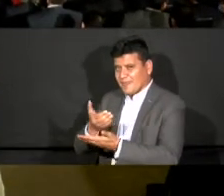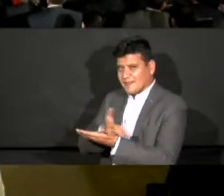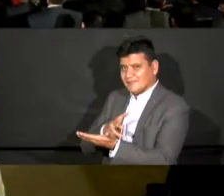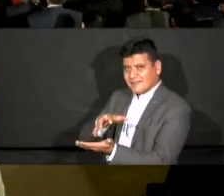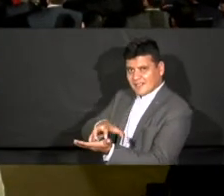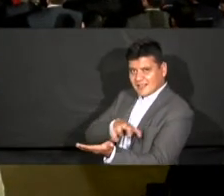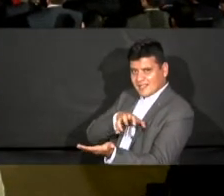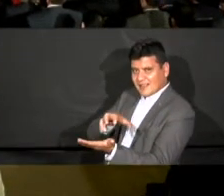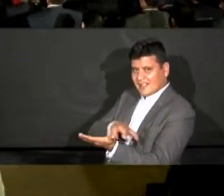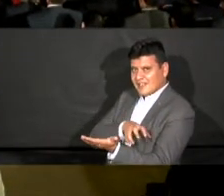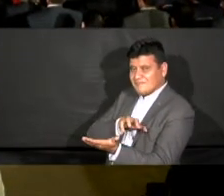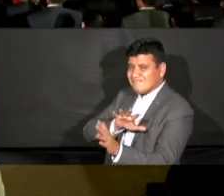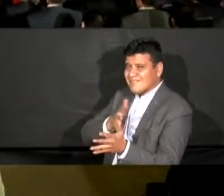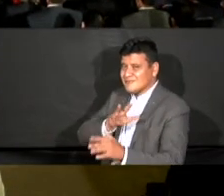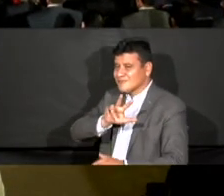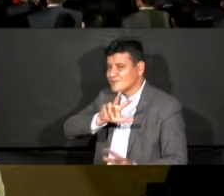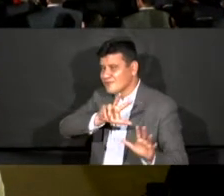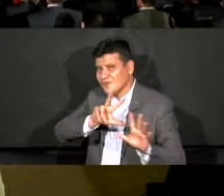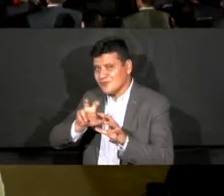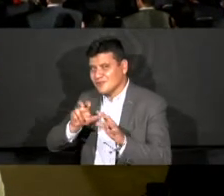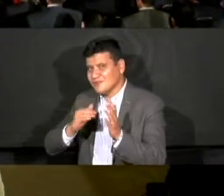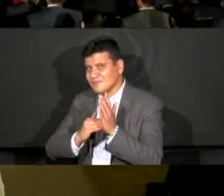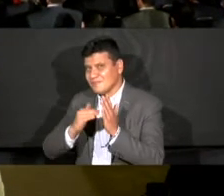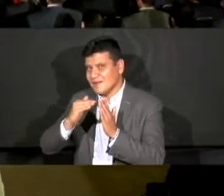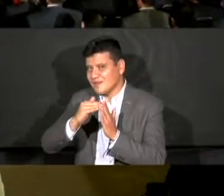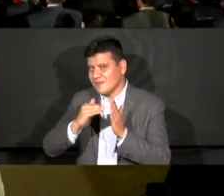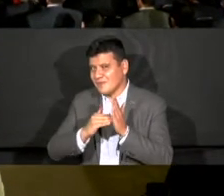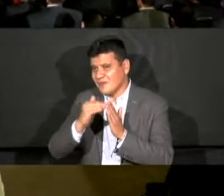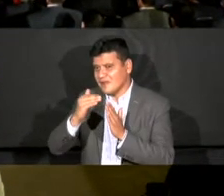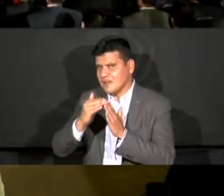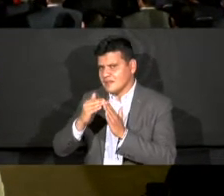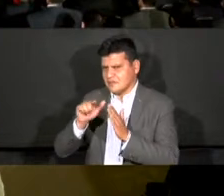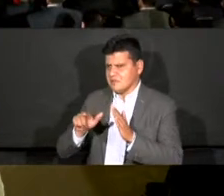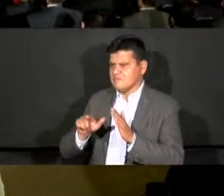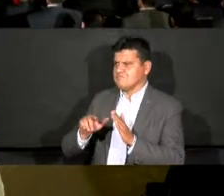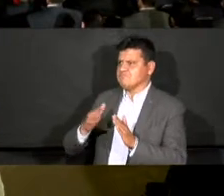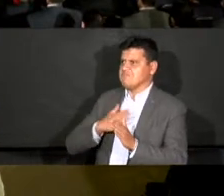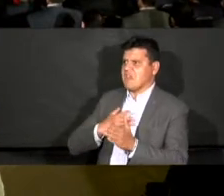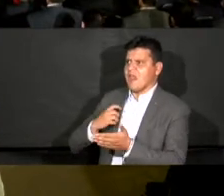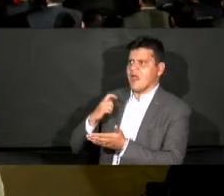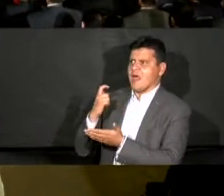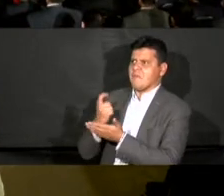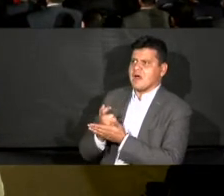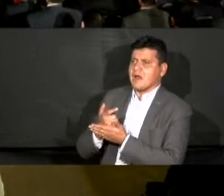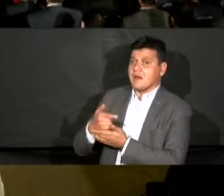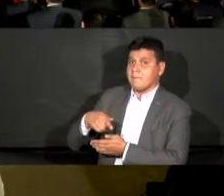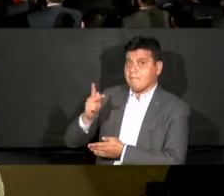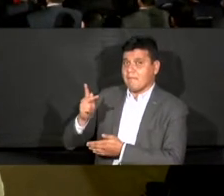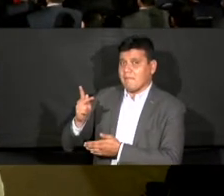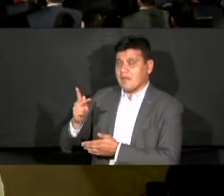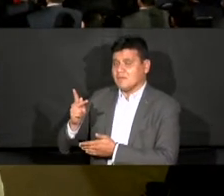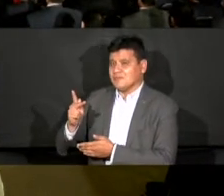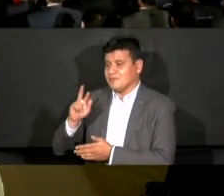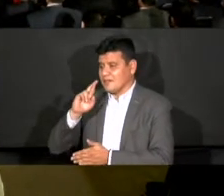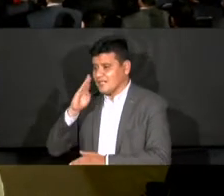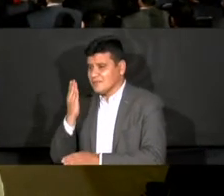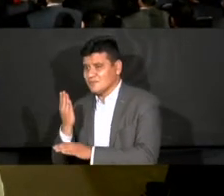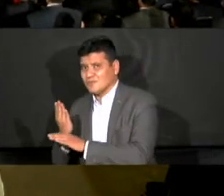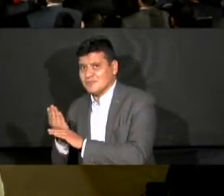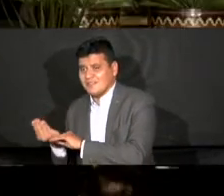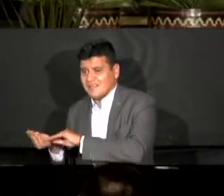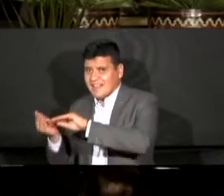y se comprometieron, claro, a pagar, pero que la nueva administración los repondría en febrero del